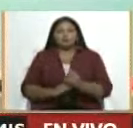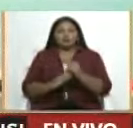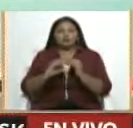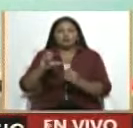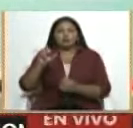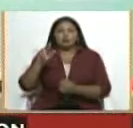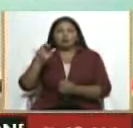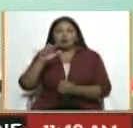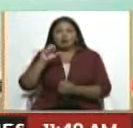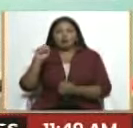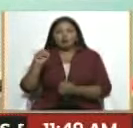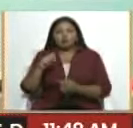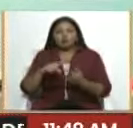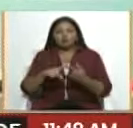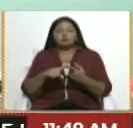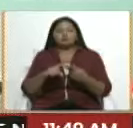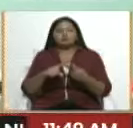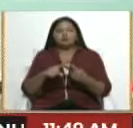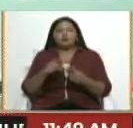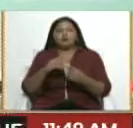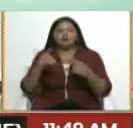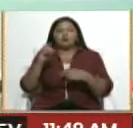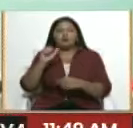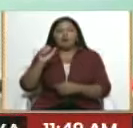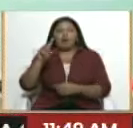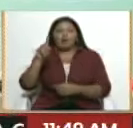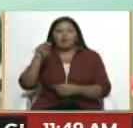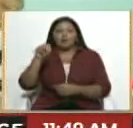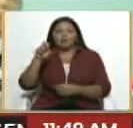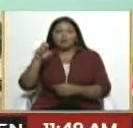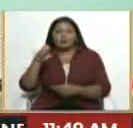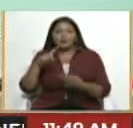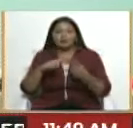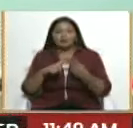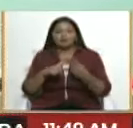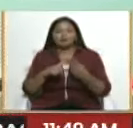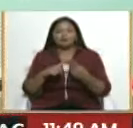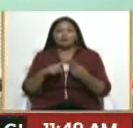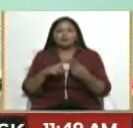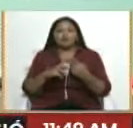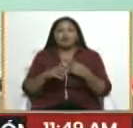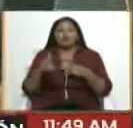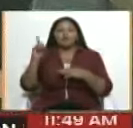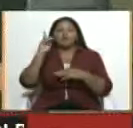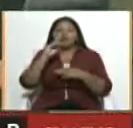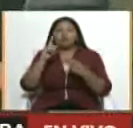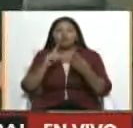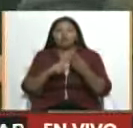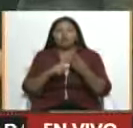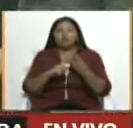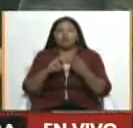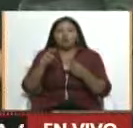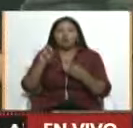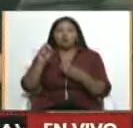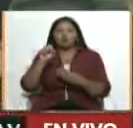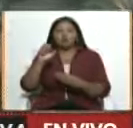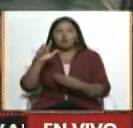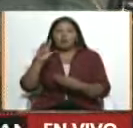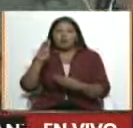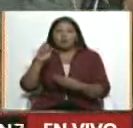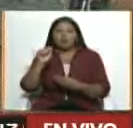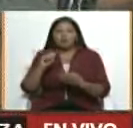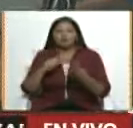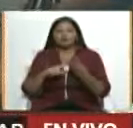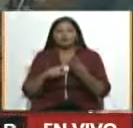Quintero, la rectora doctora Agné Nogal, la doctora rectora Rosalba Gil,